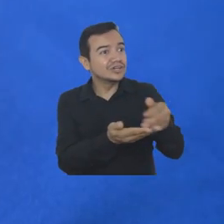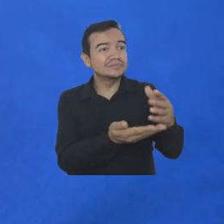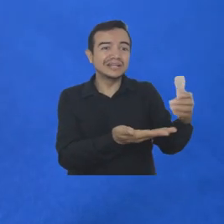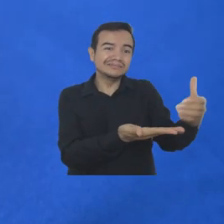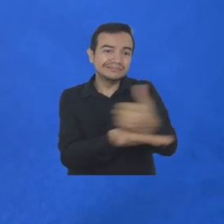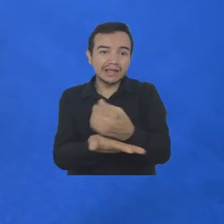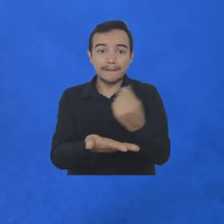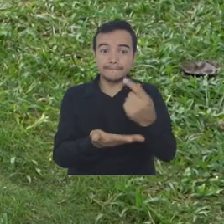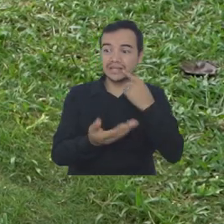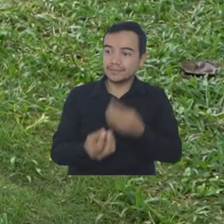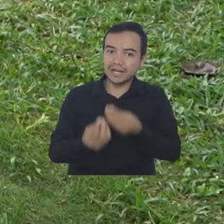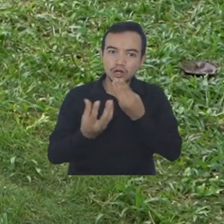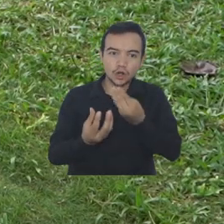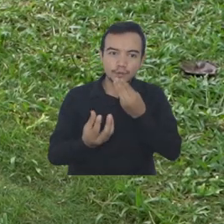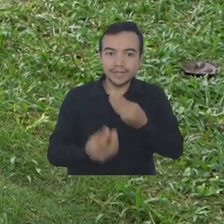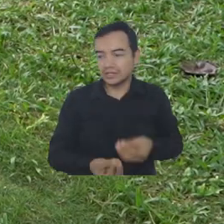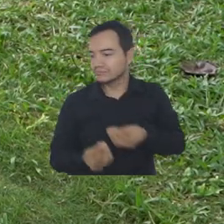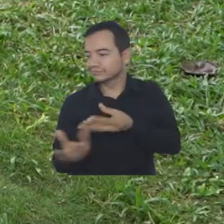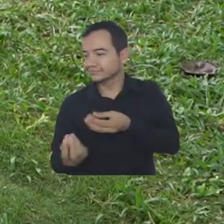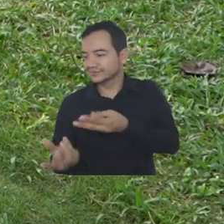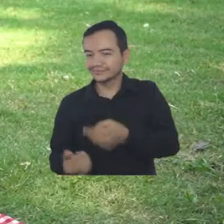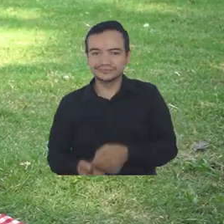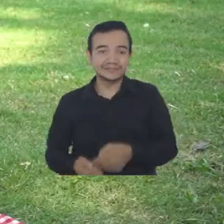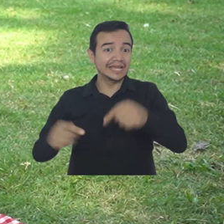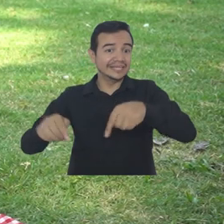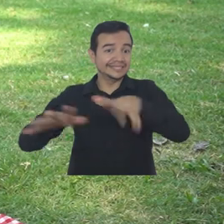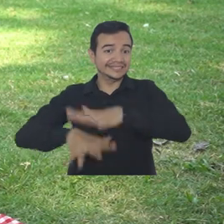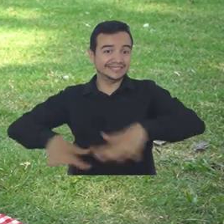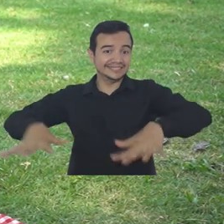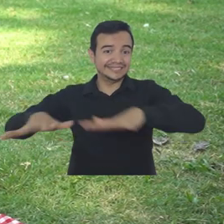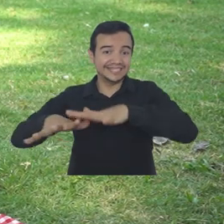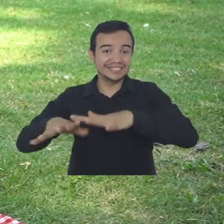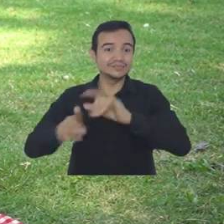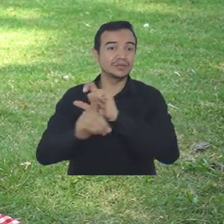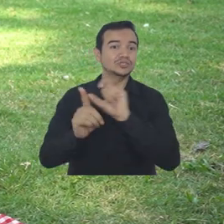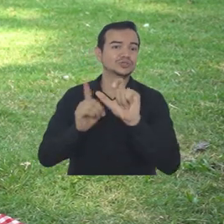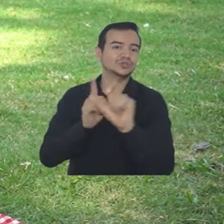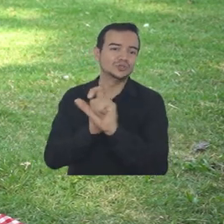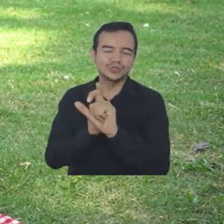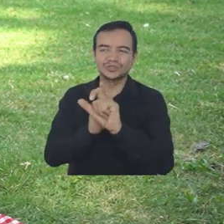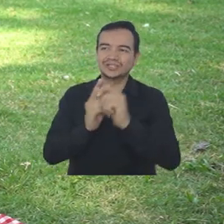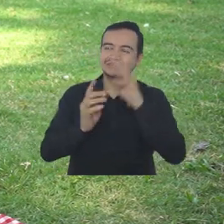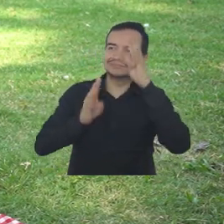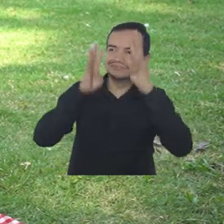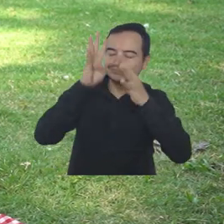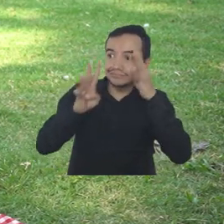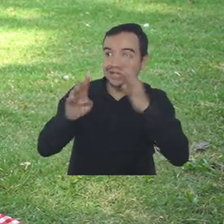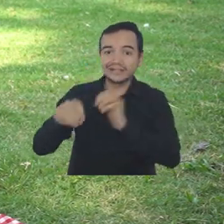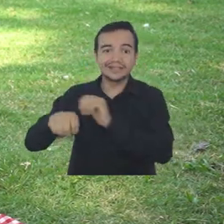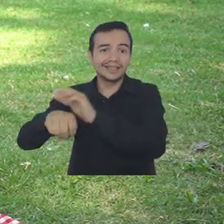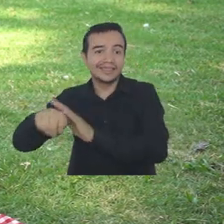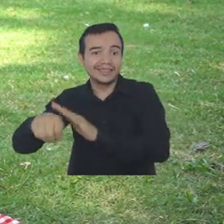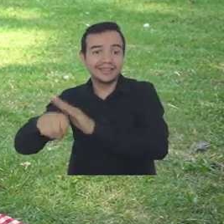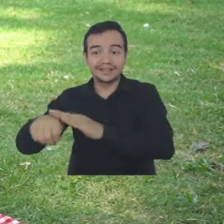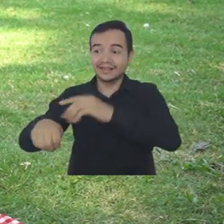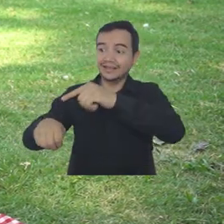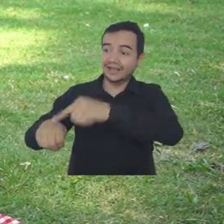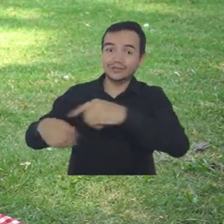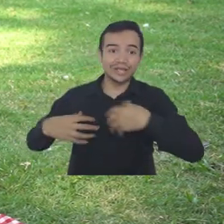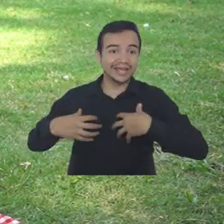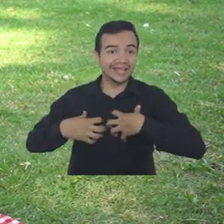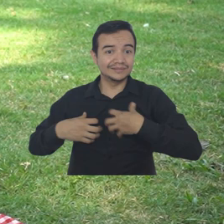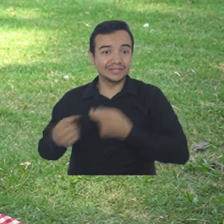de las mascotas que han adoptado en la institución. La universidad es un espacio multicultural, un espacio